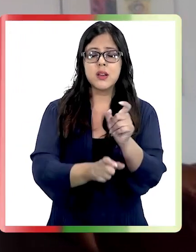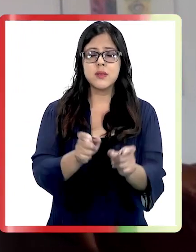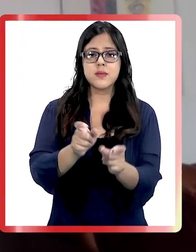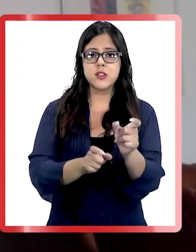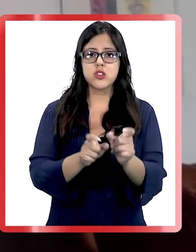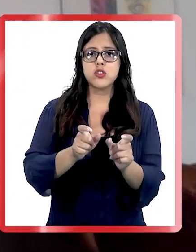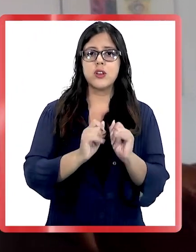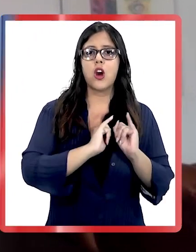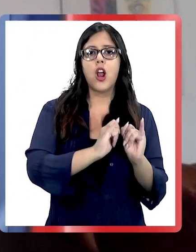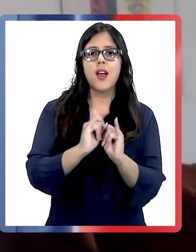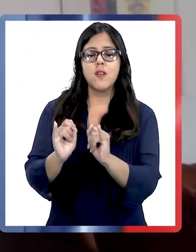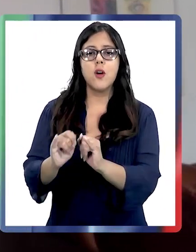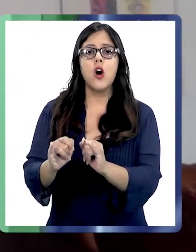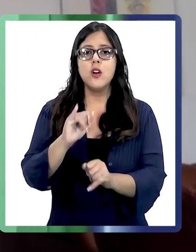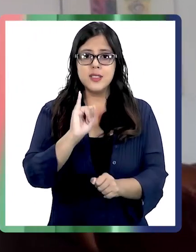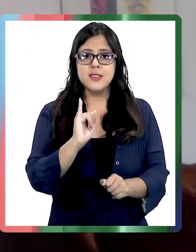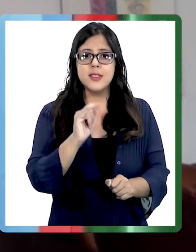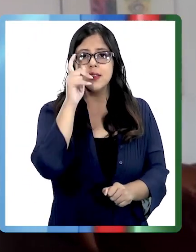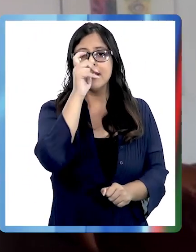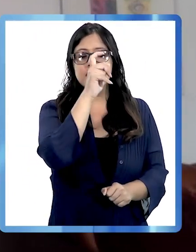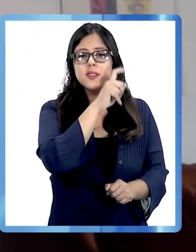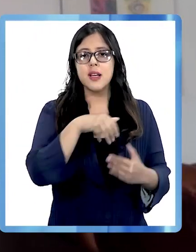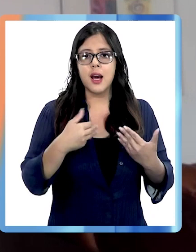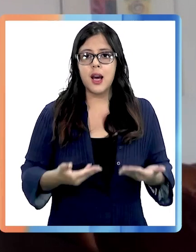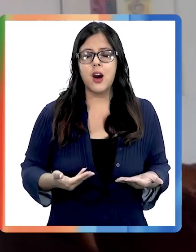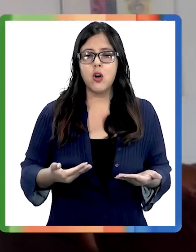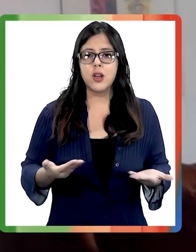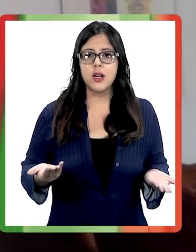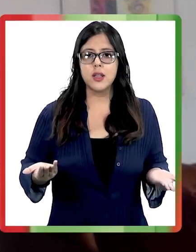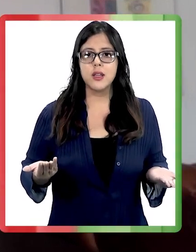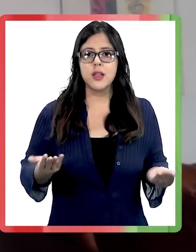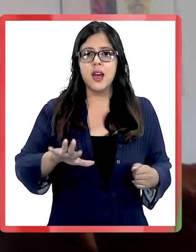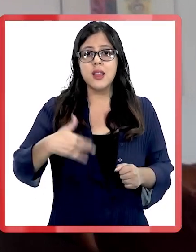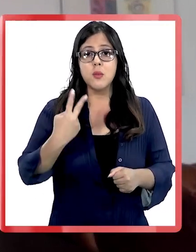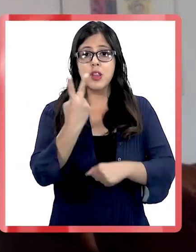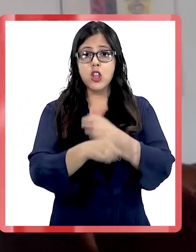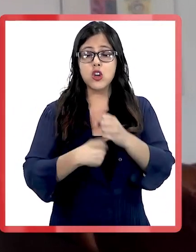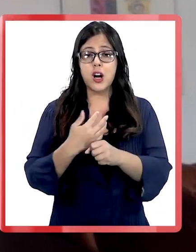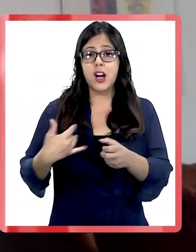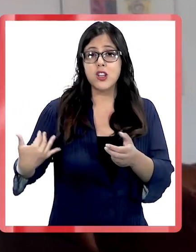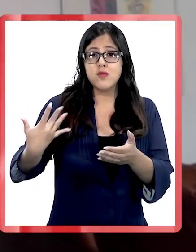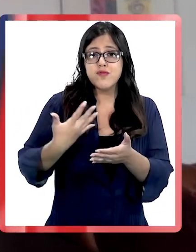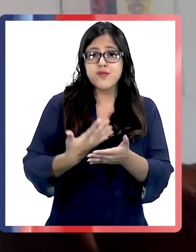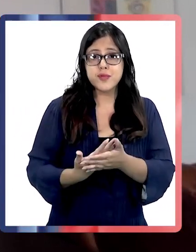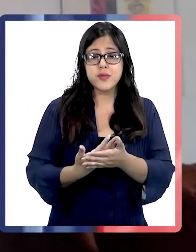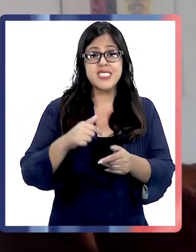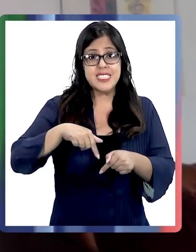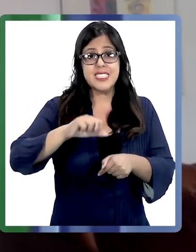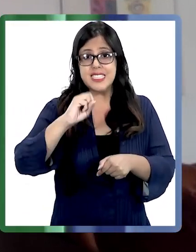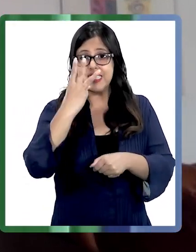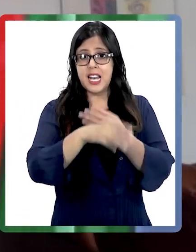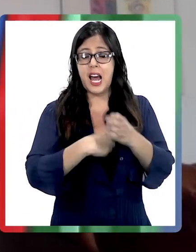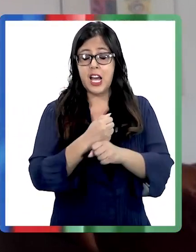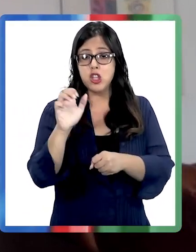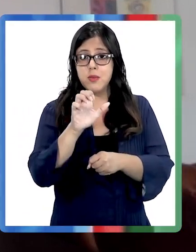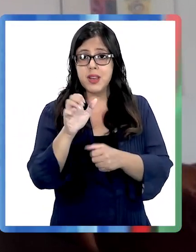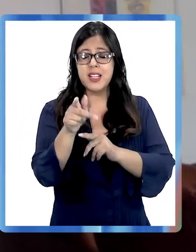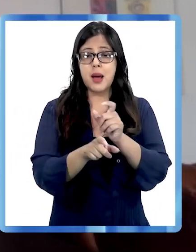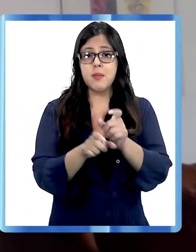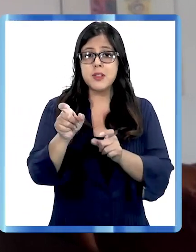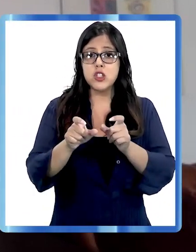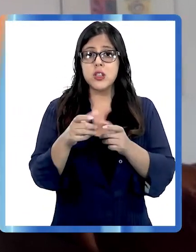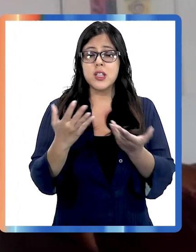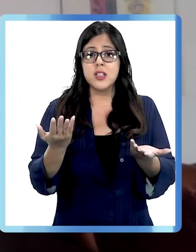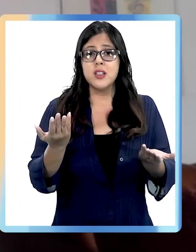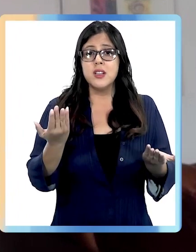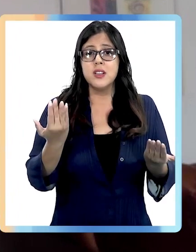con los mensajes a la población. Y claro, es cierto que cuesta más en este momento, después de 2 años, del tercer año de emergencia, en